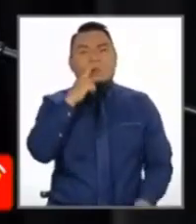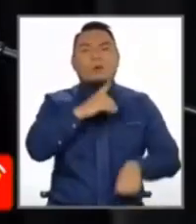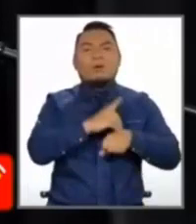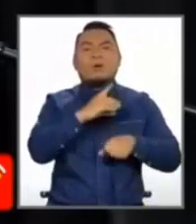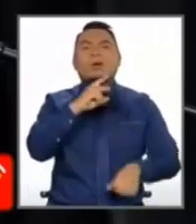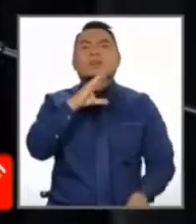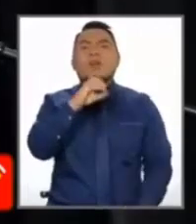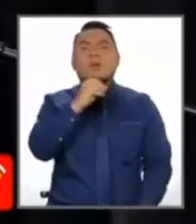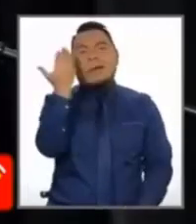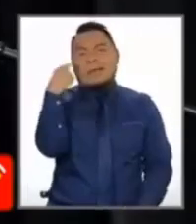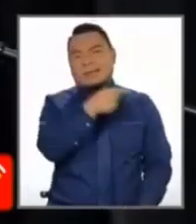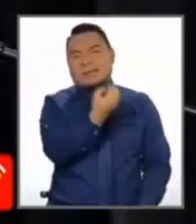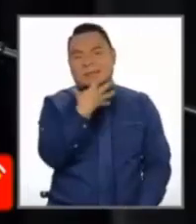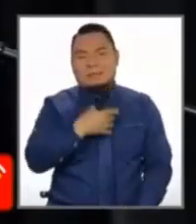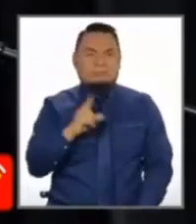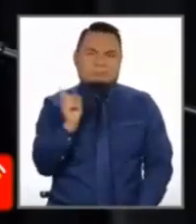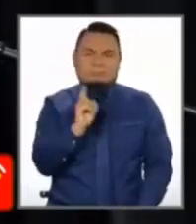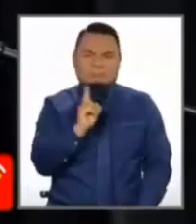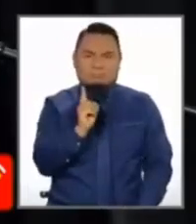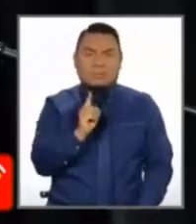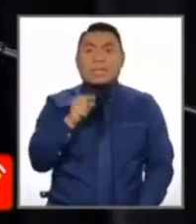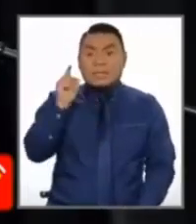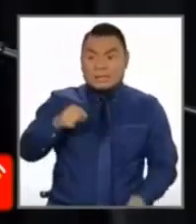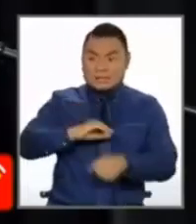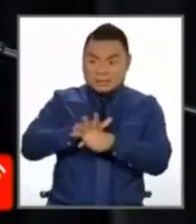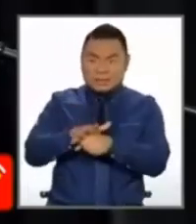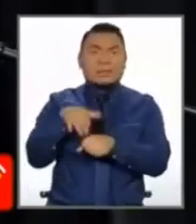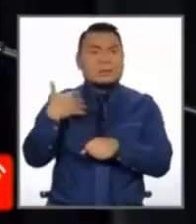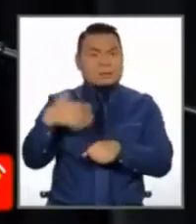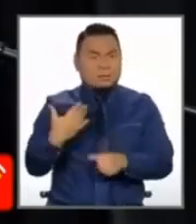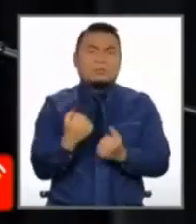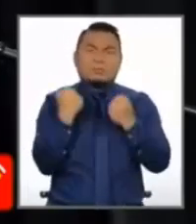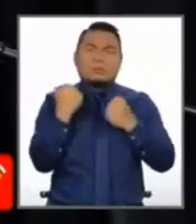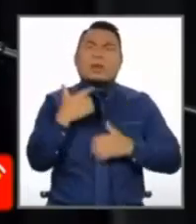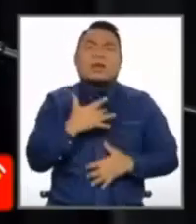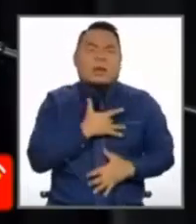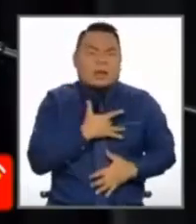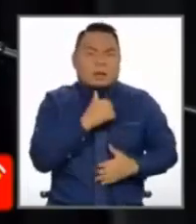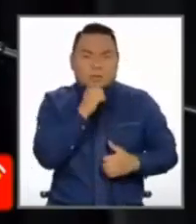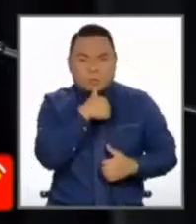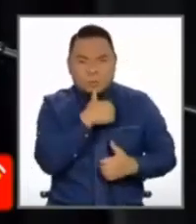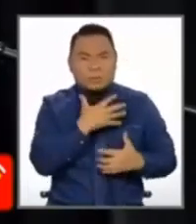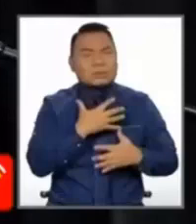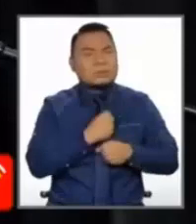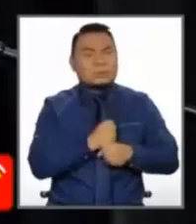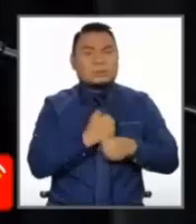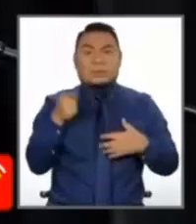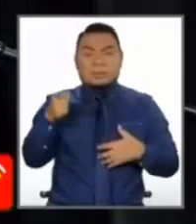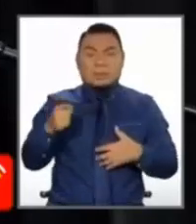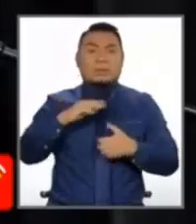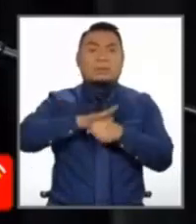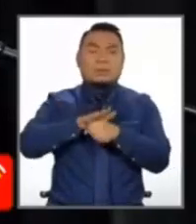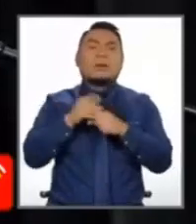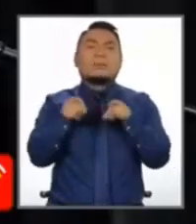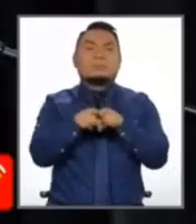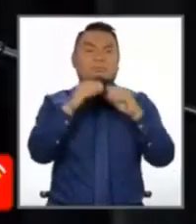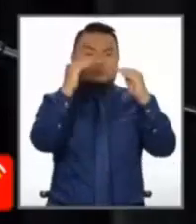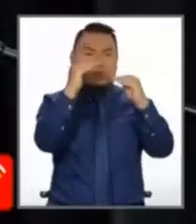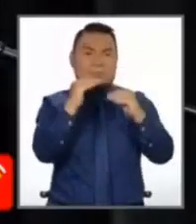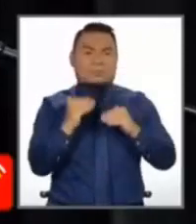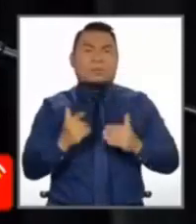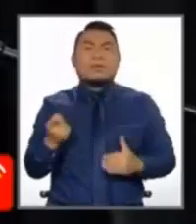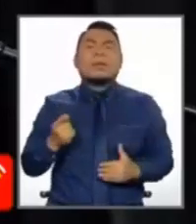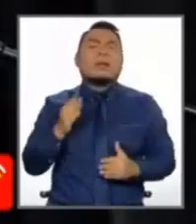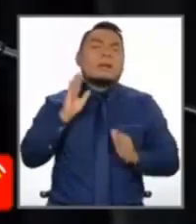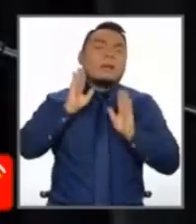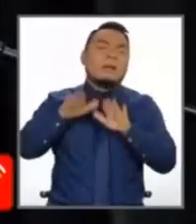señaló alguna vez. La pandemia nos ha traído muchísimo dolor y la pandemia tiene razones estructurales también. El descuido